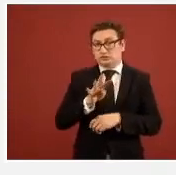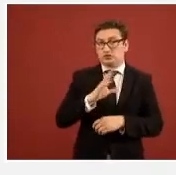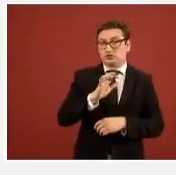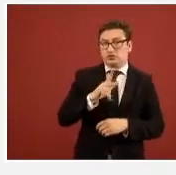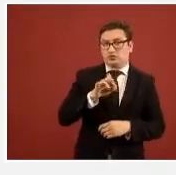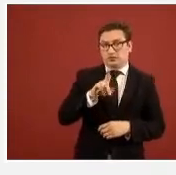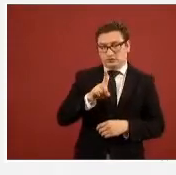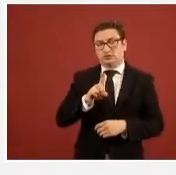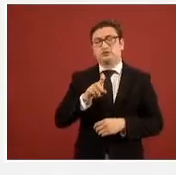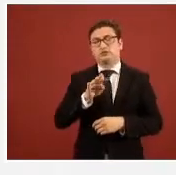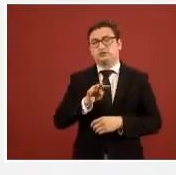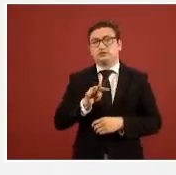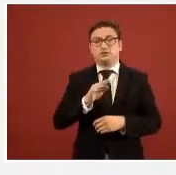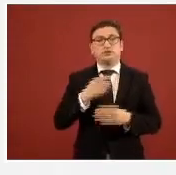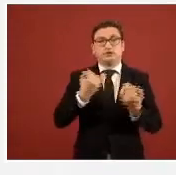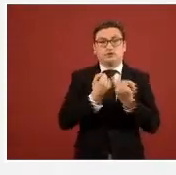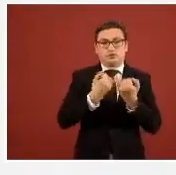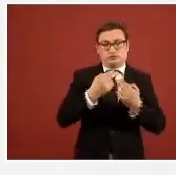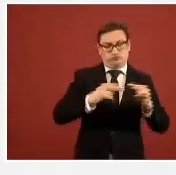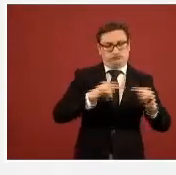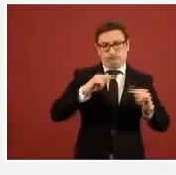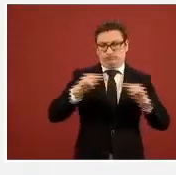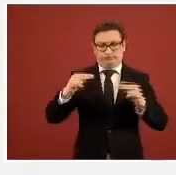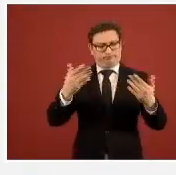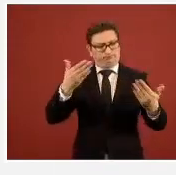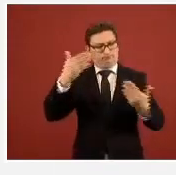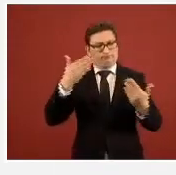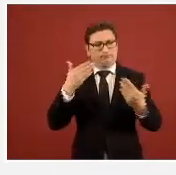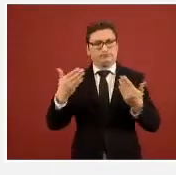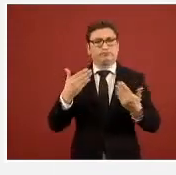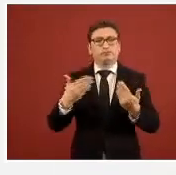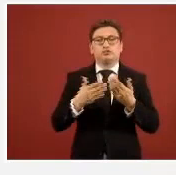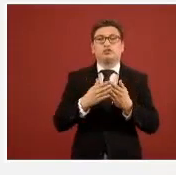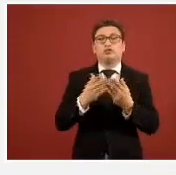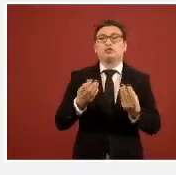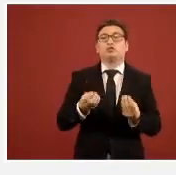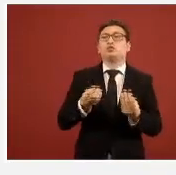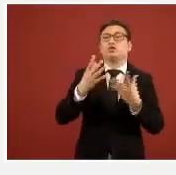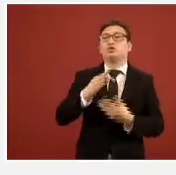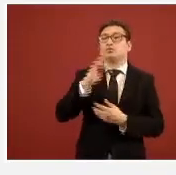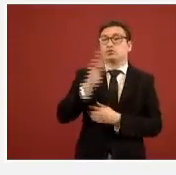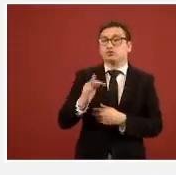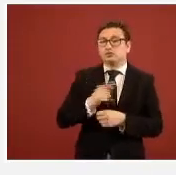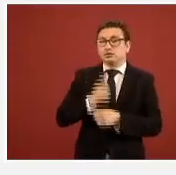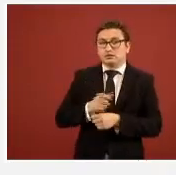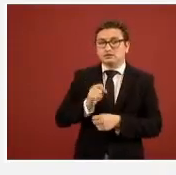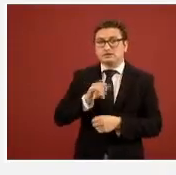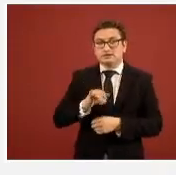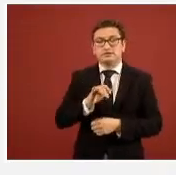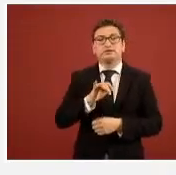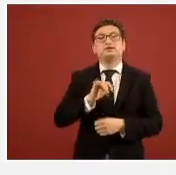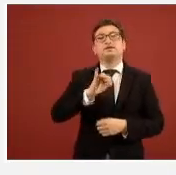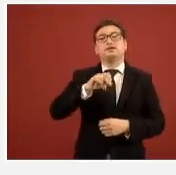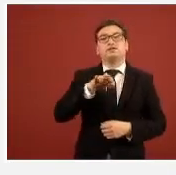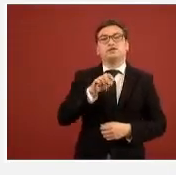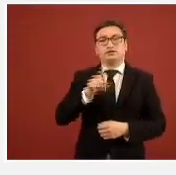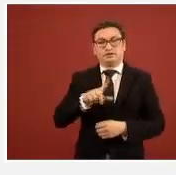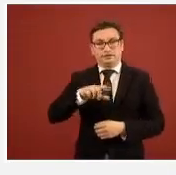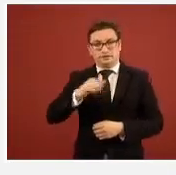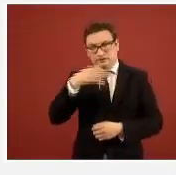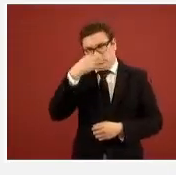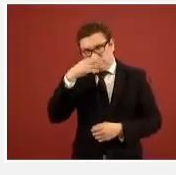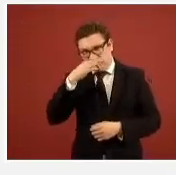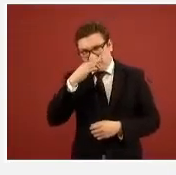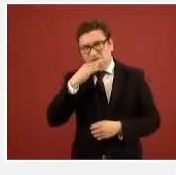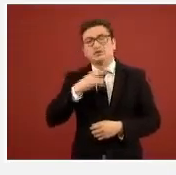COVID-19, pero además en esta gráfica la podemos ver contrastada ya con el porcentaje de positividad de influenza. Recordemos que influenza